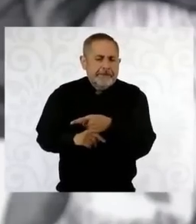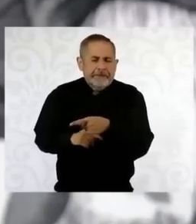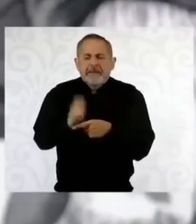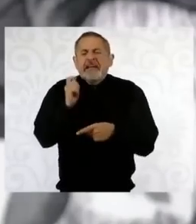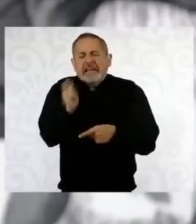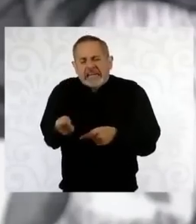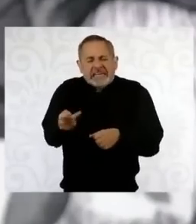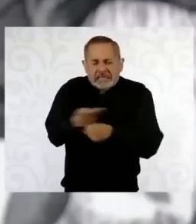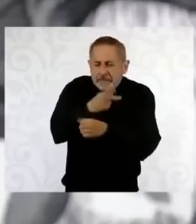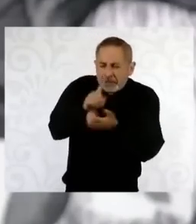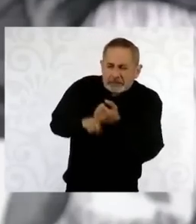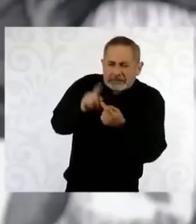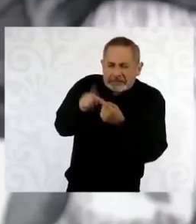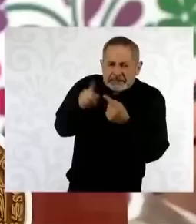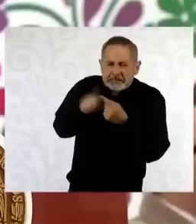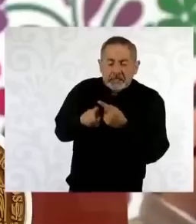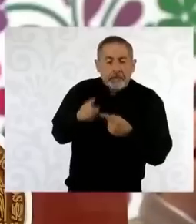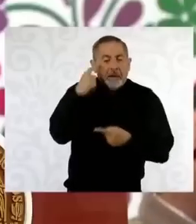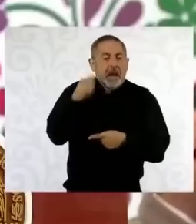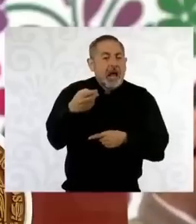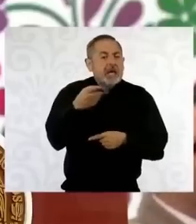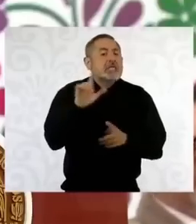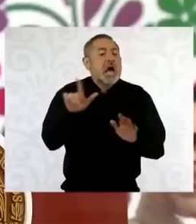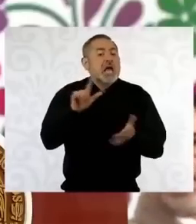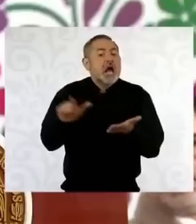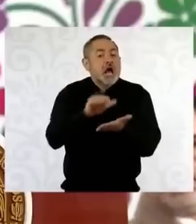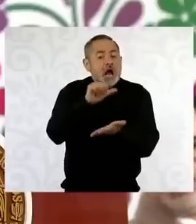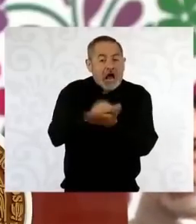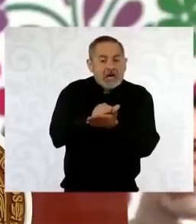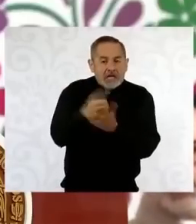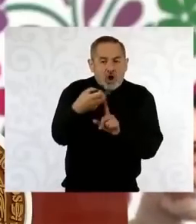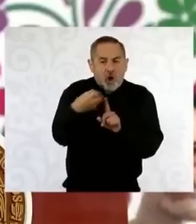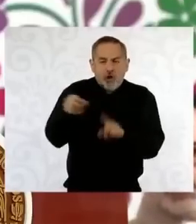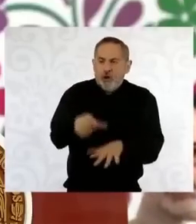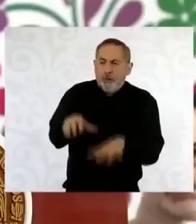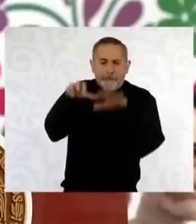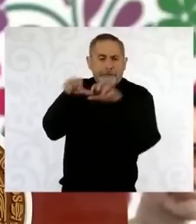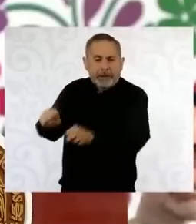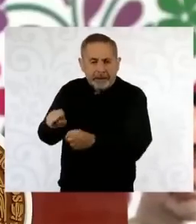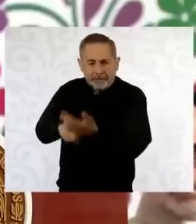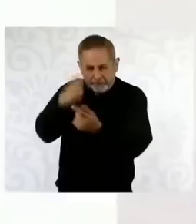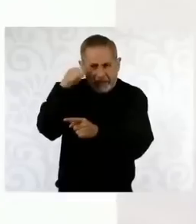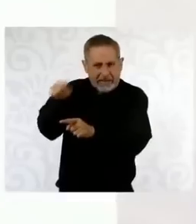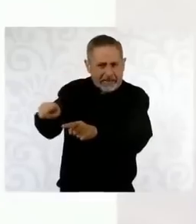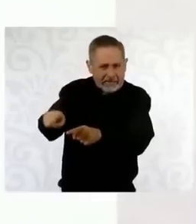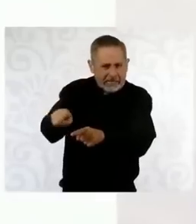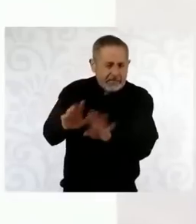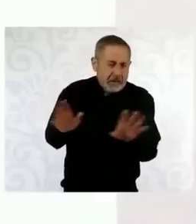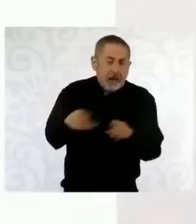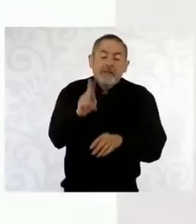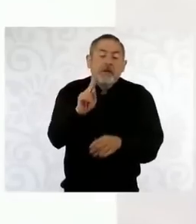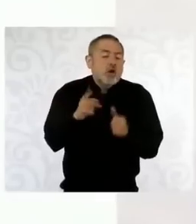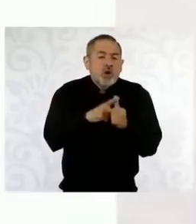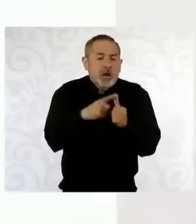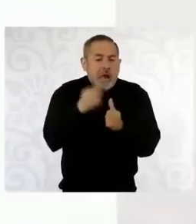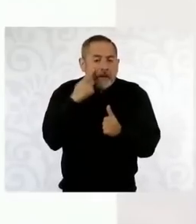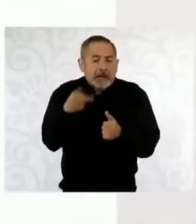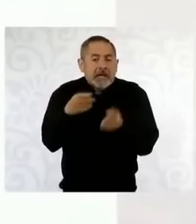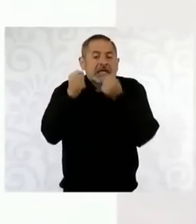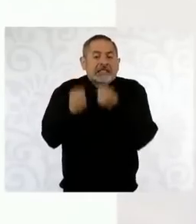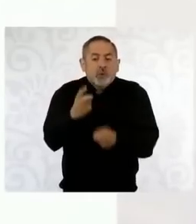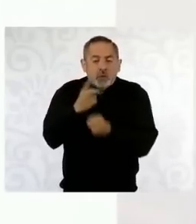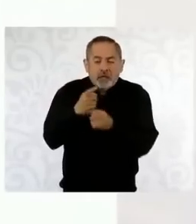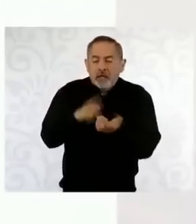bases está esta orden de aprehensión que se giró. pero tiene que ver con una estrategia de